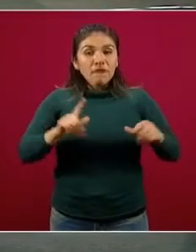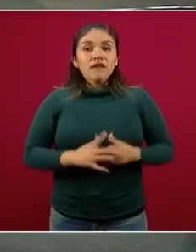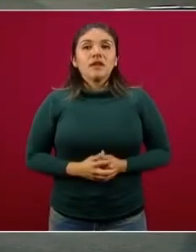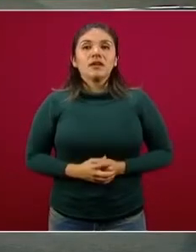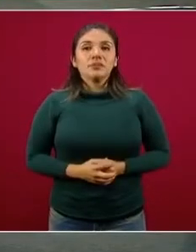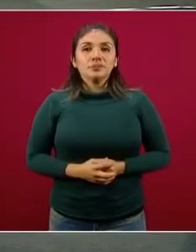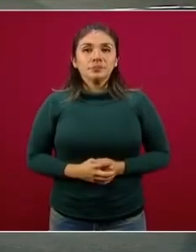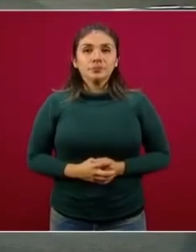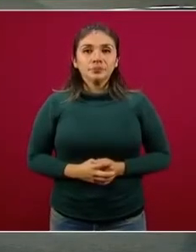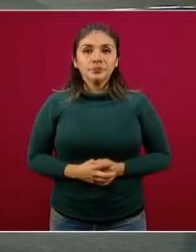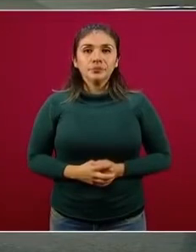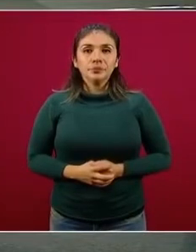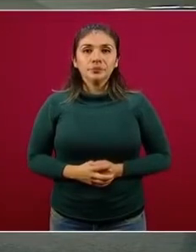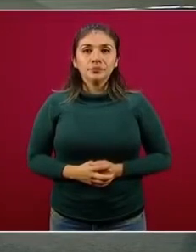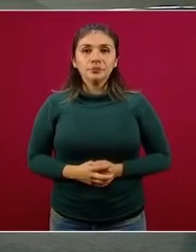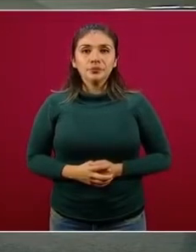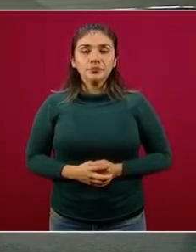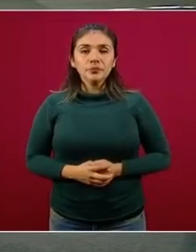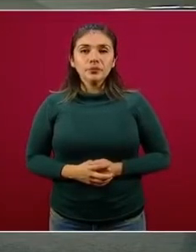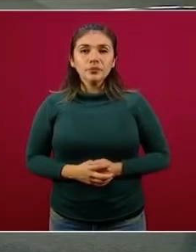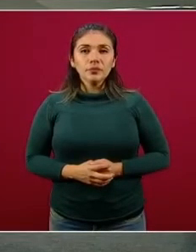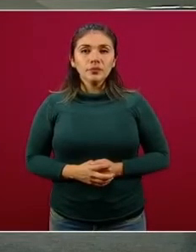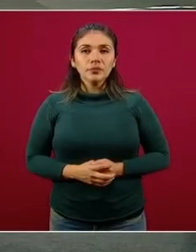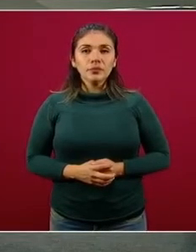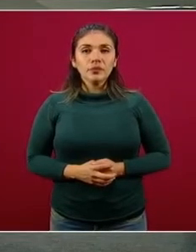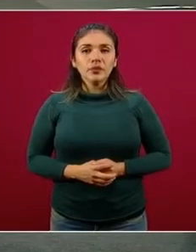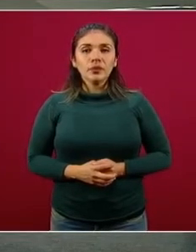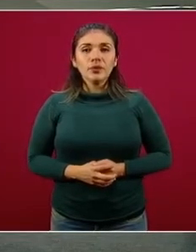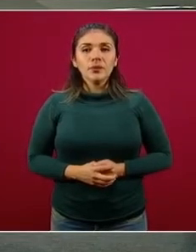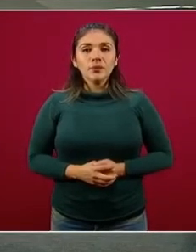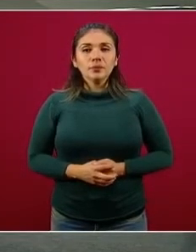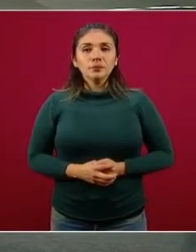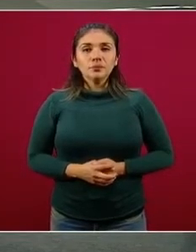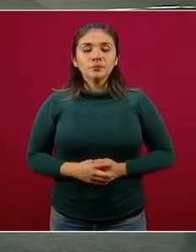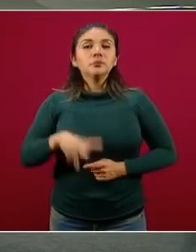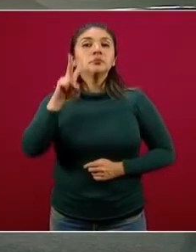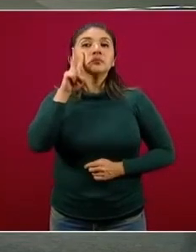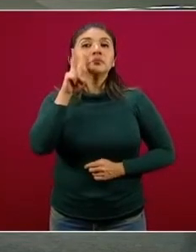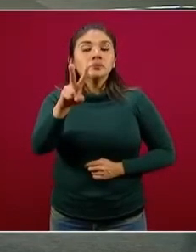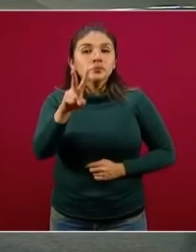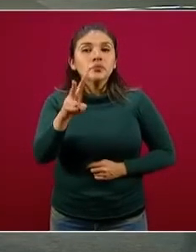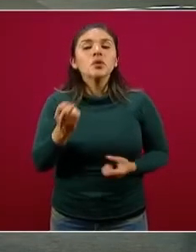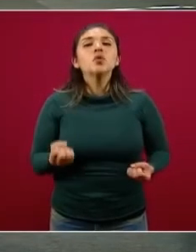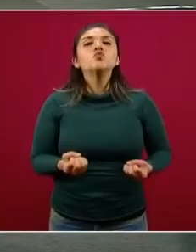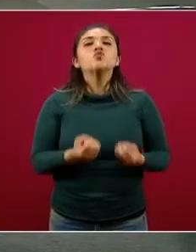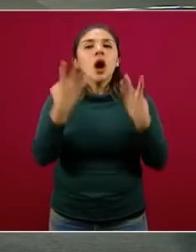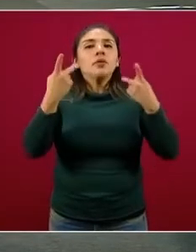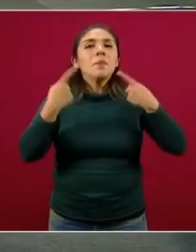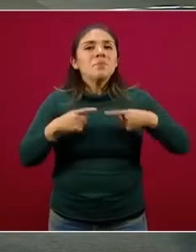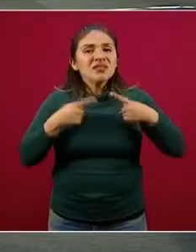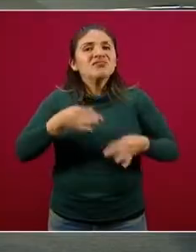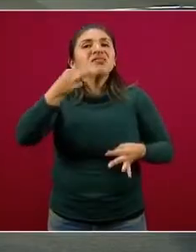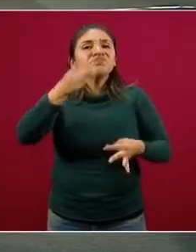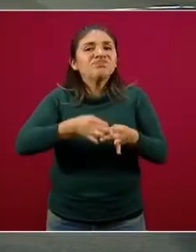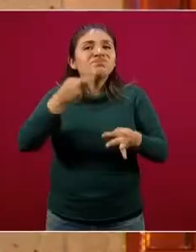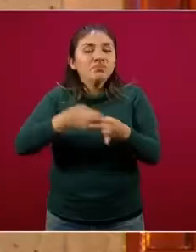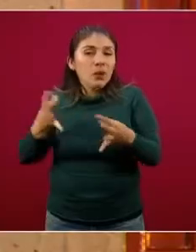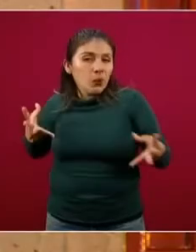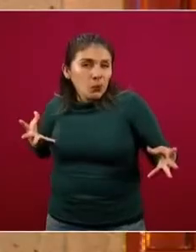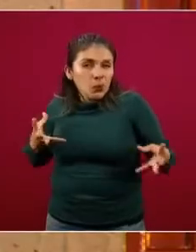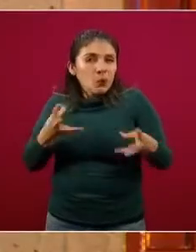diapositiva vamos a ver precisamente la curva de casos confirmados